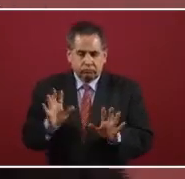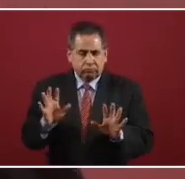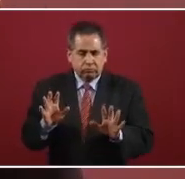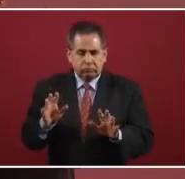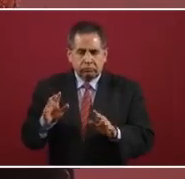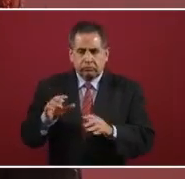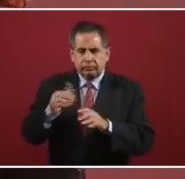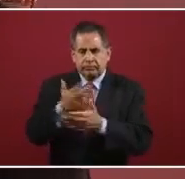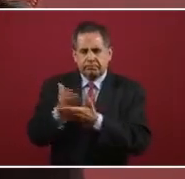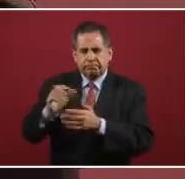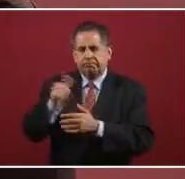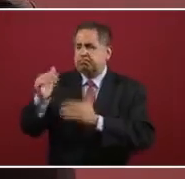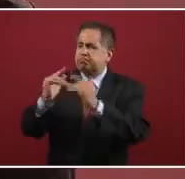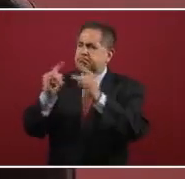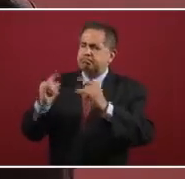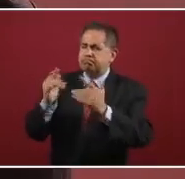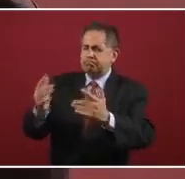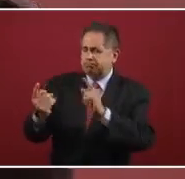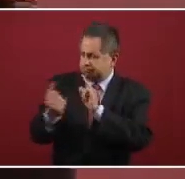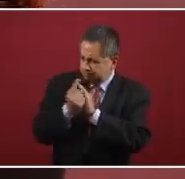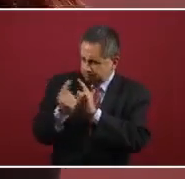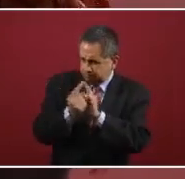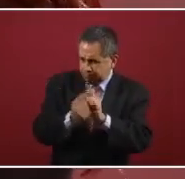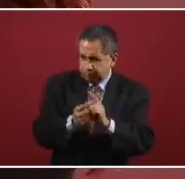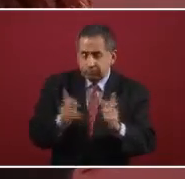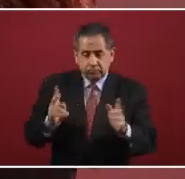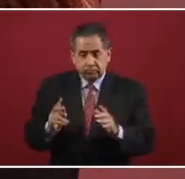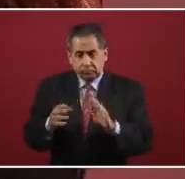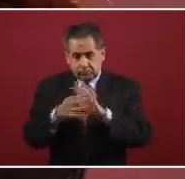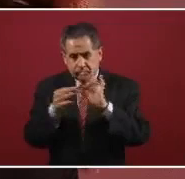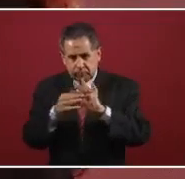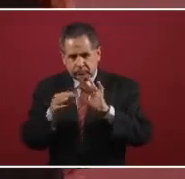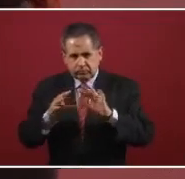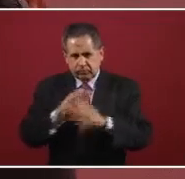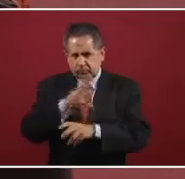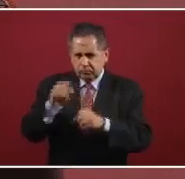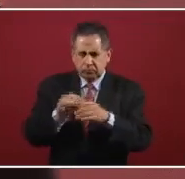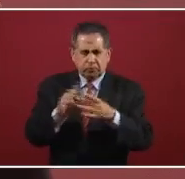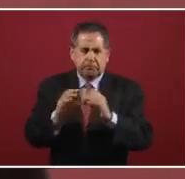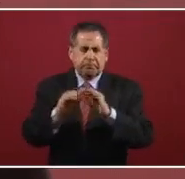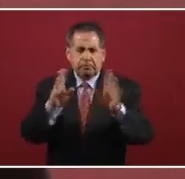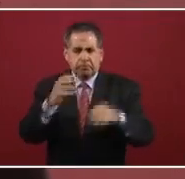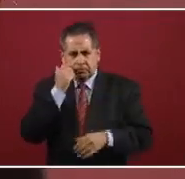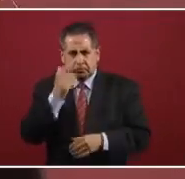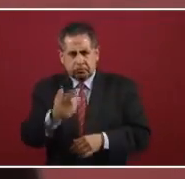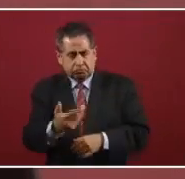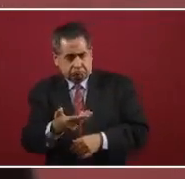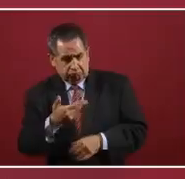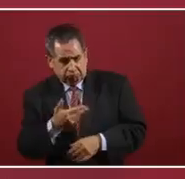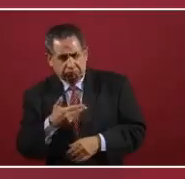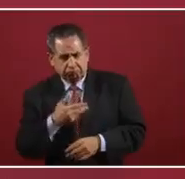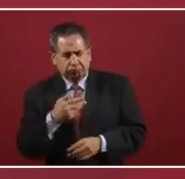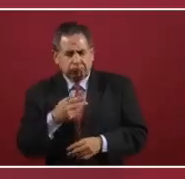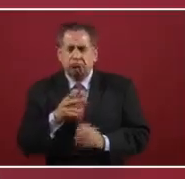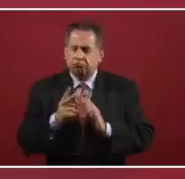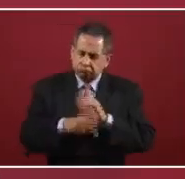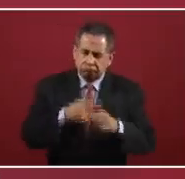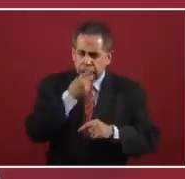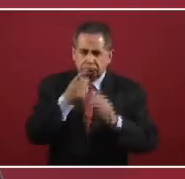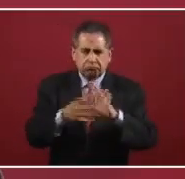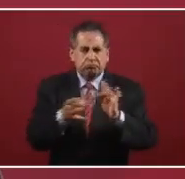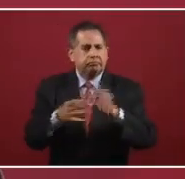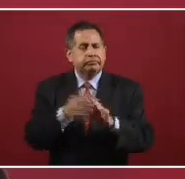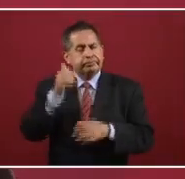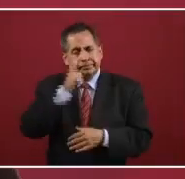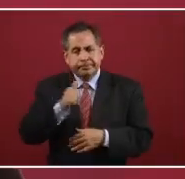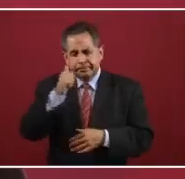en plantón, ¿verdad? Esas. Entonces, más o menos, pero los datos precisos los podemos explicar en el momento que consideren. Nuevamente reitero que